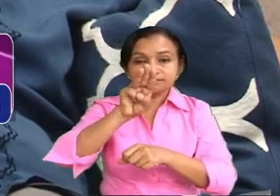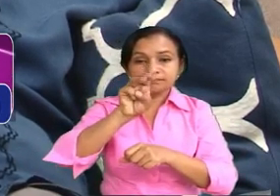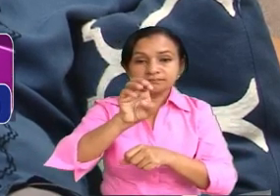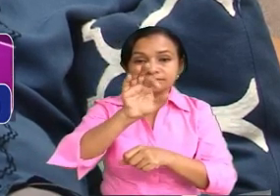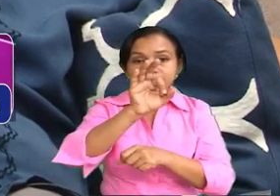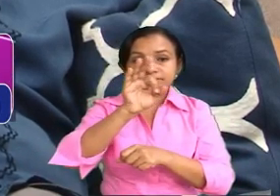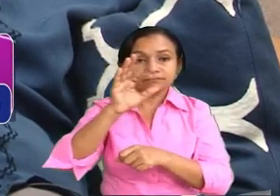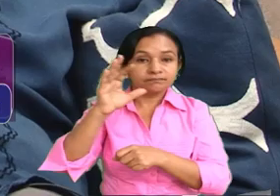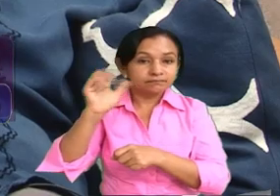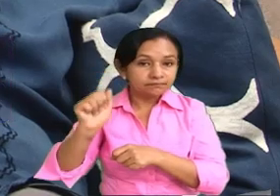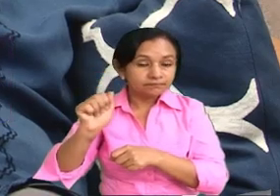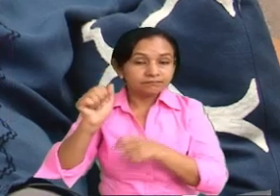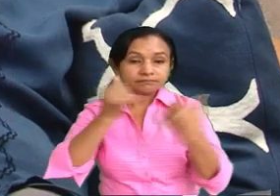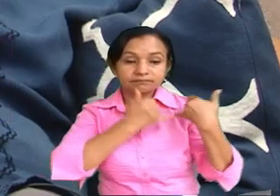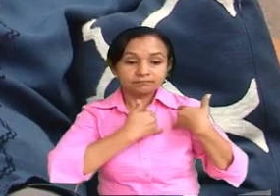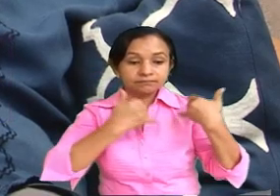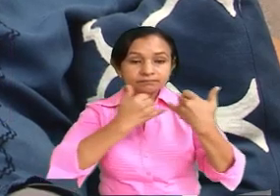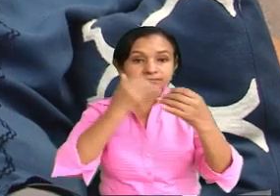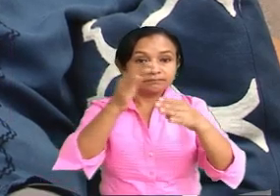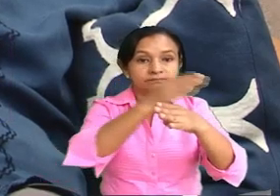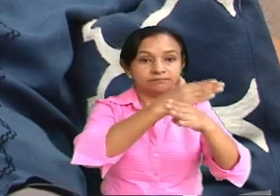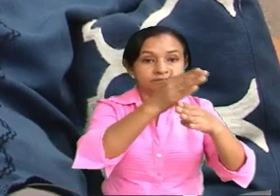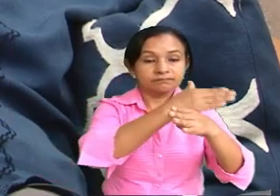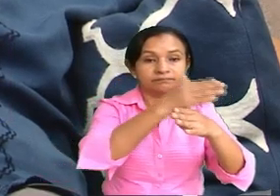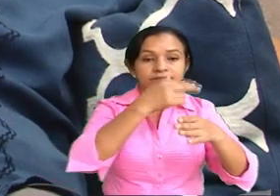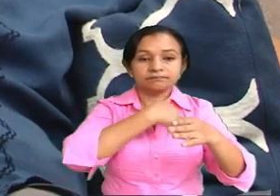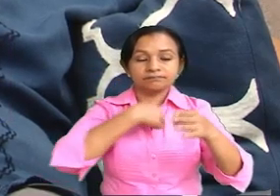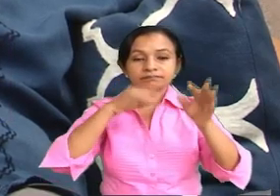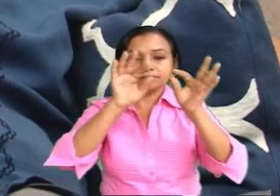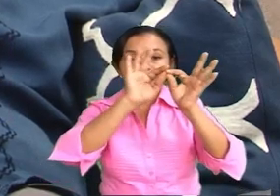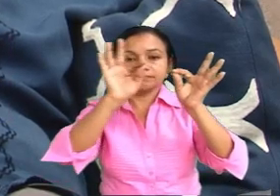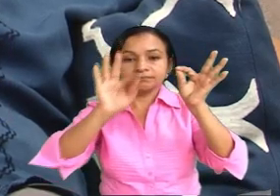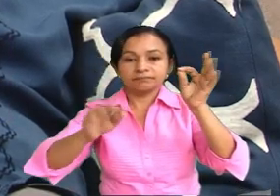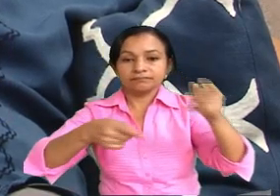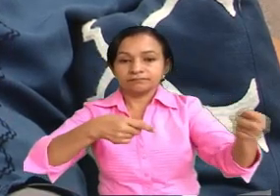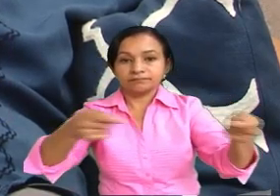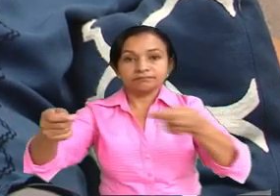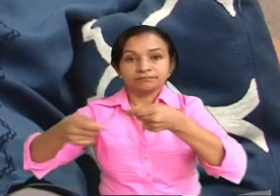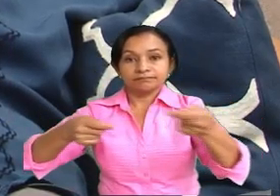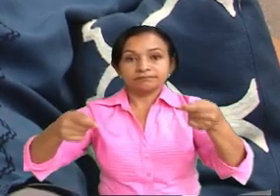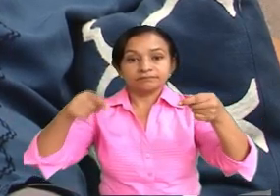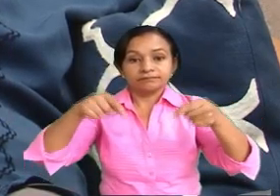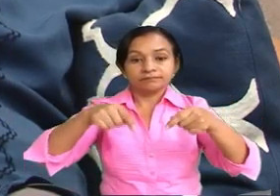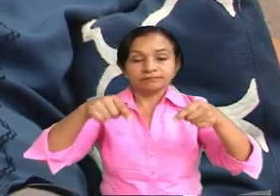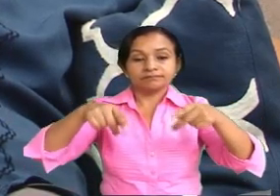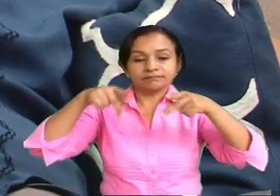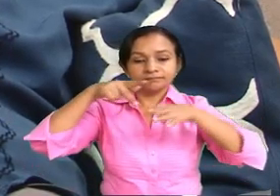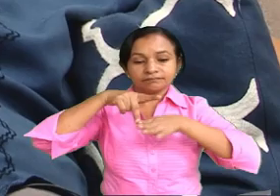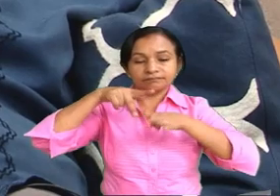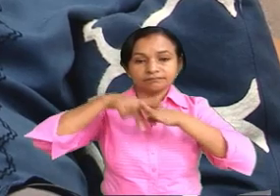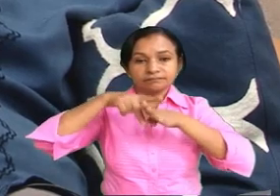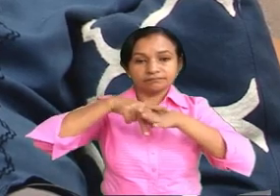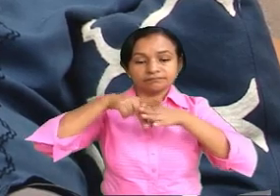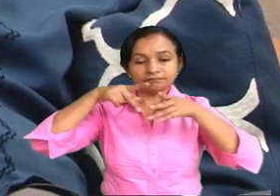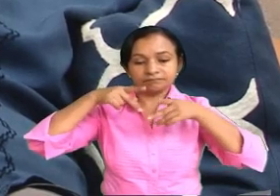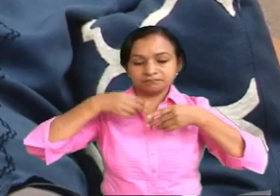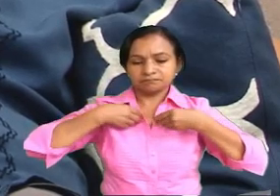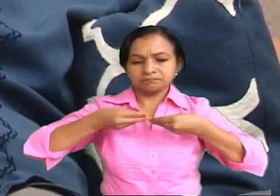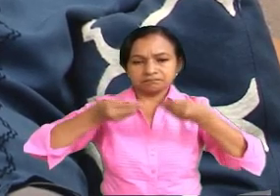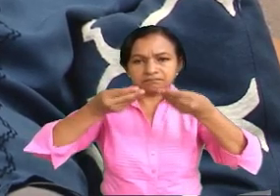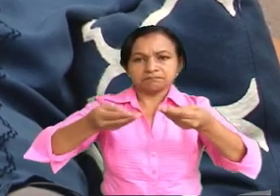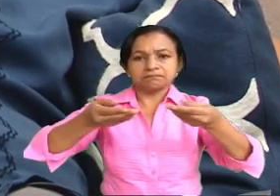otras instituciones, se montan ferias donde el campesino puede llevar su